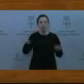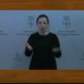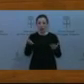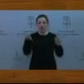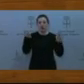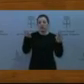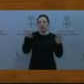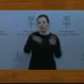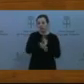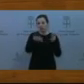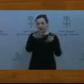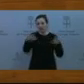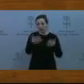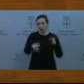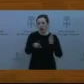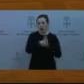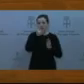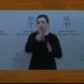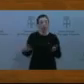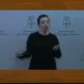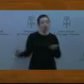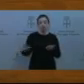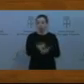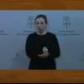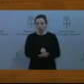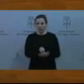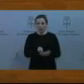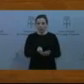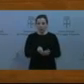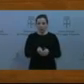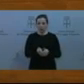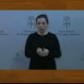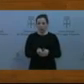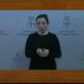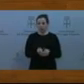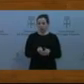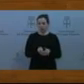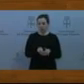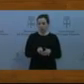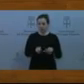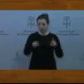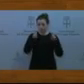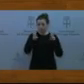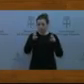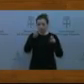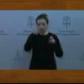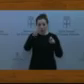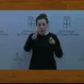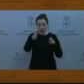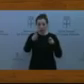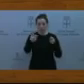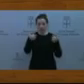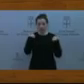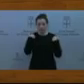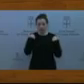los que llevamos el asunto de medio rural y los que a veces llegan como paracaidistas a la propia